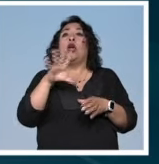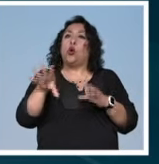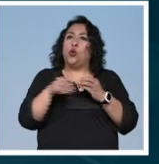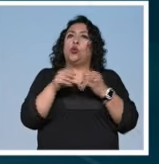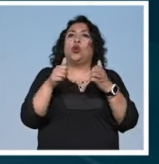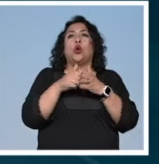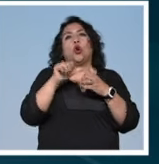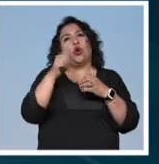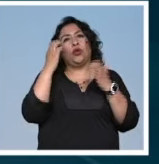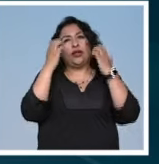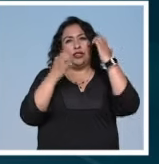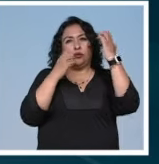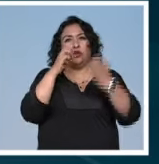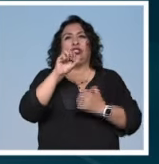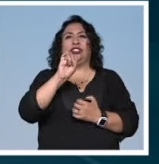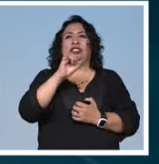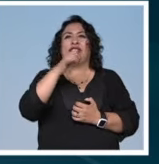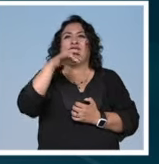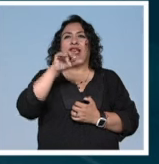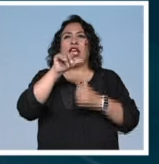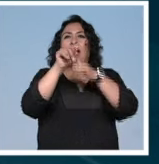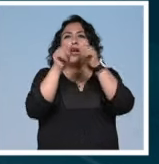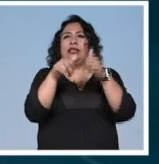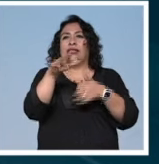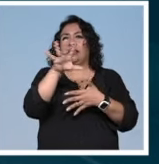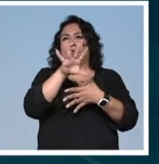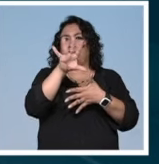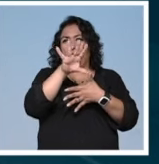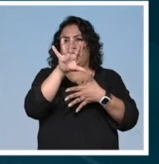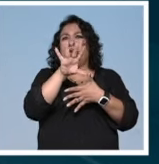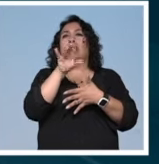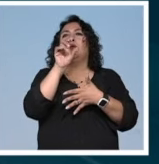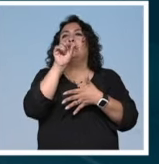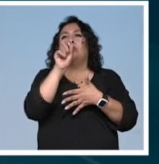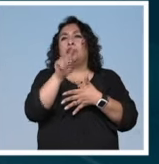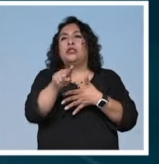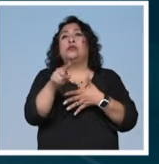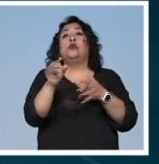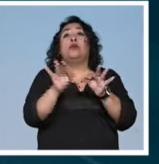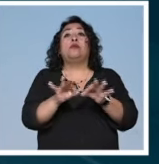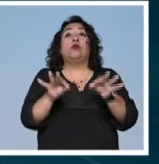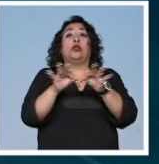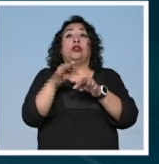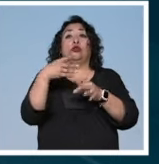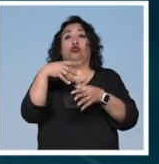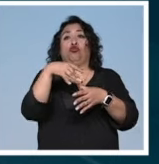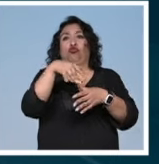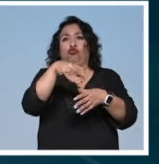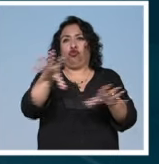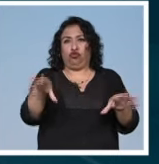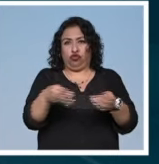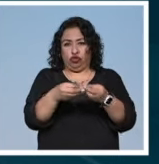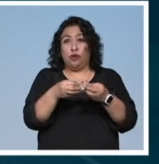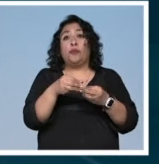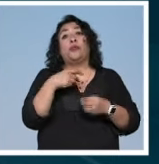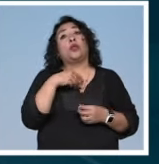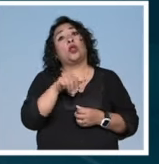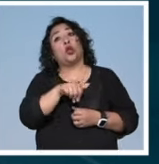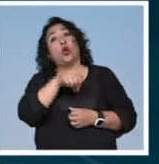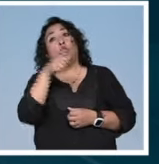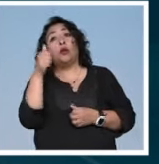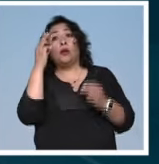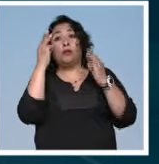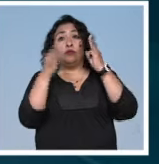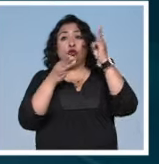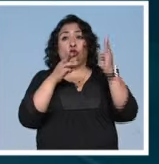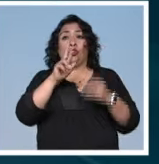complementará la muestra titulada Siqueiros y los Artistas Americanos, así como los íconos de su acervo. Mientras tanto, el